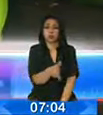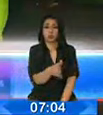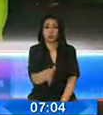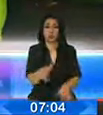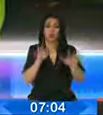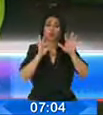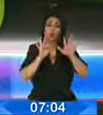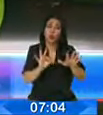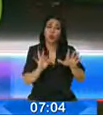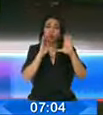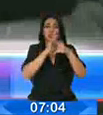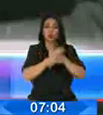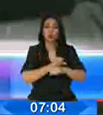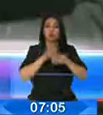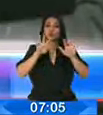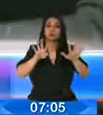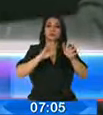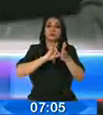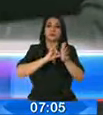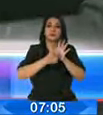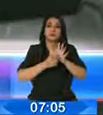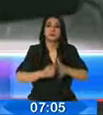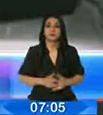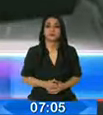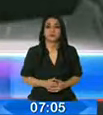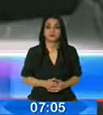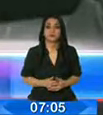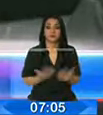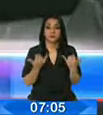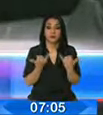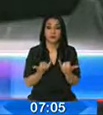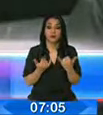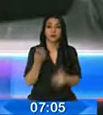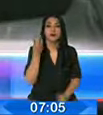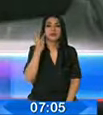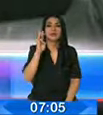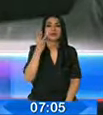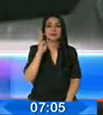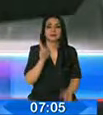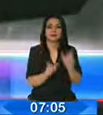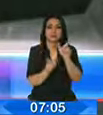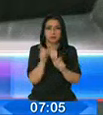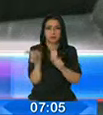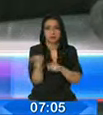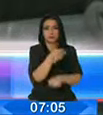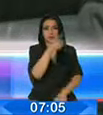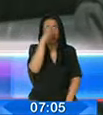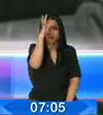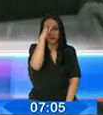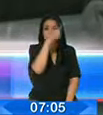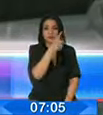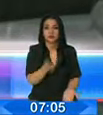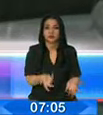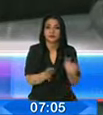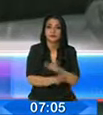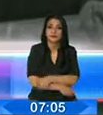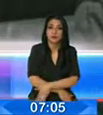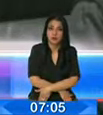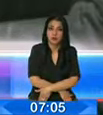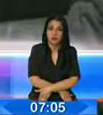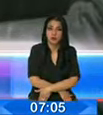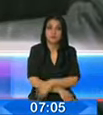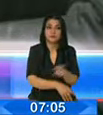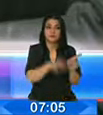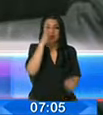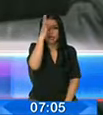20 horas con 9 minutos tenemos 16 ingresados a otavalo en primera instancia como en la